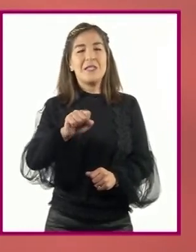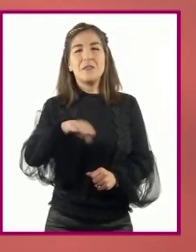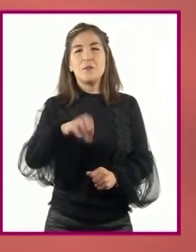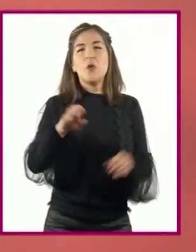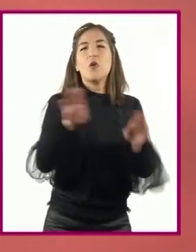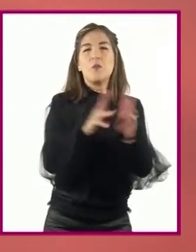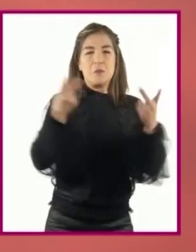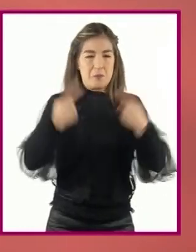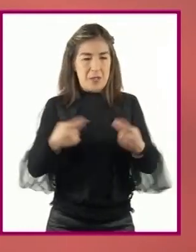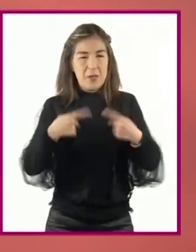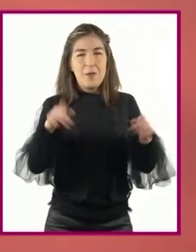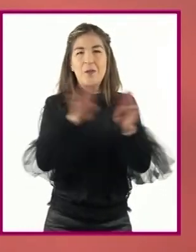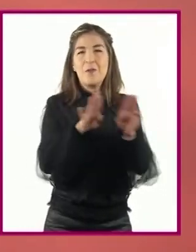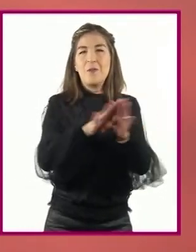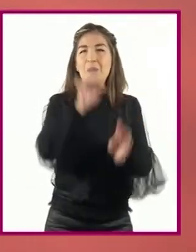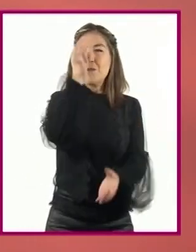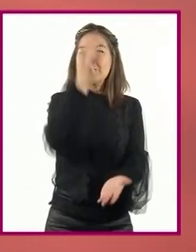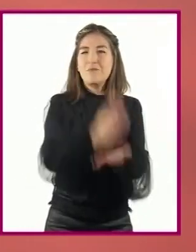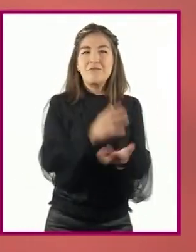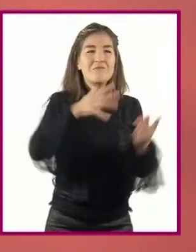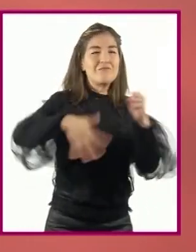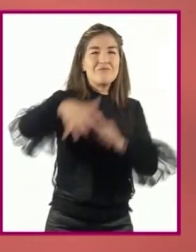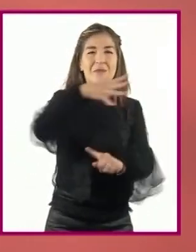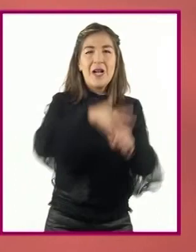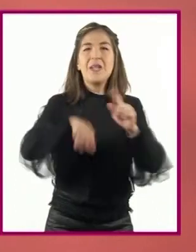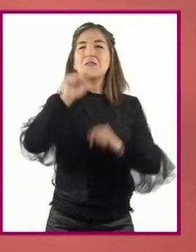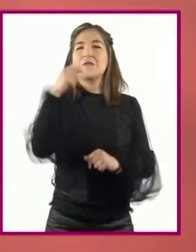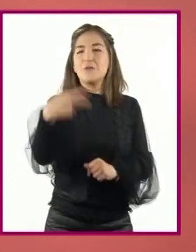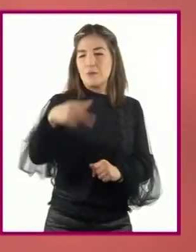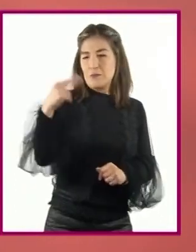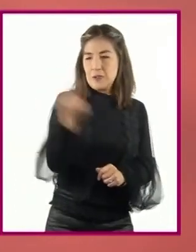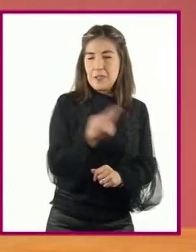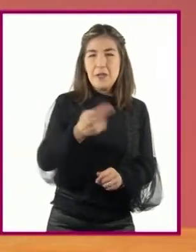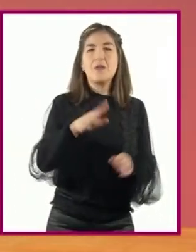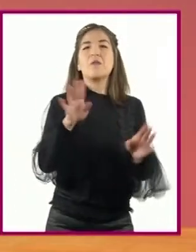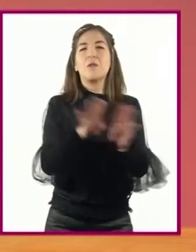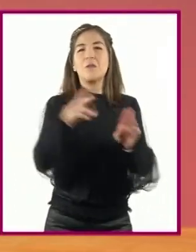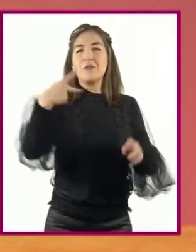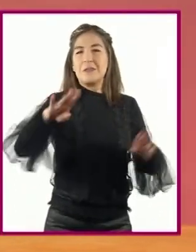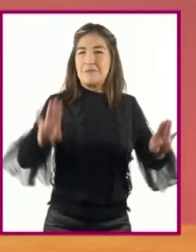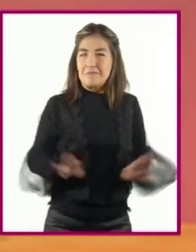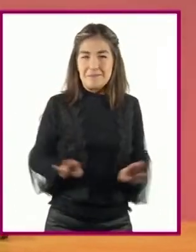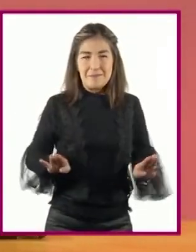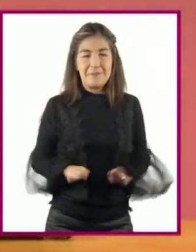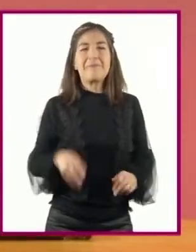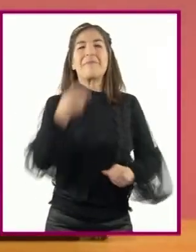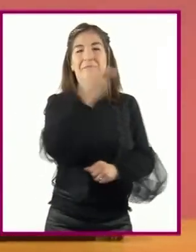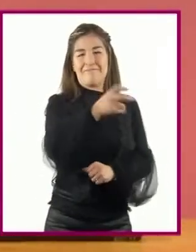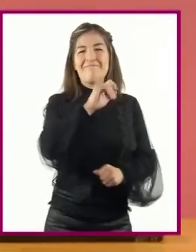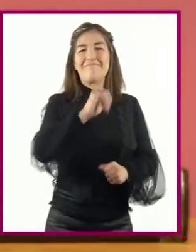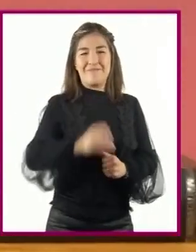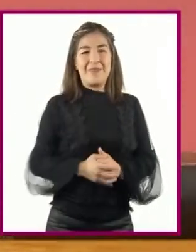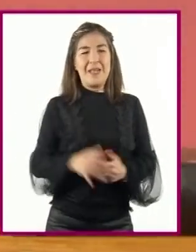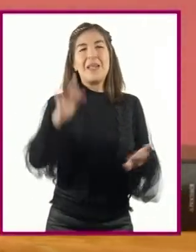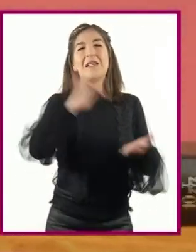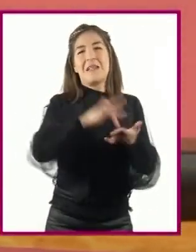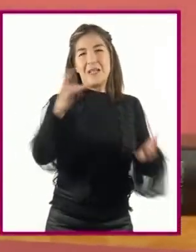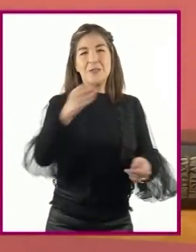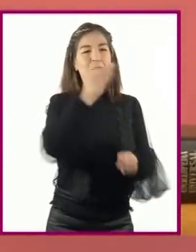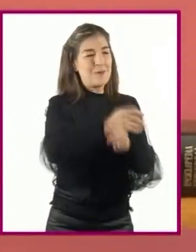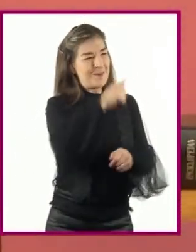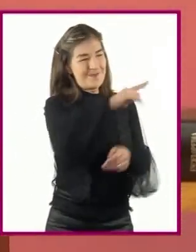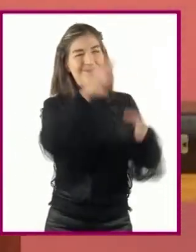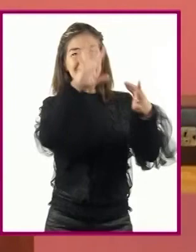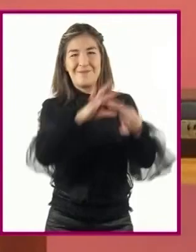persona como un ente único, con sus propias necesidades y cualidades. Exactamente. Gracias por el